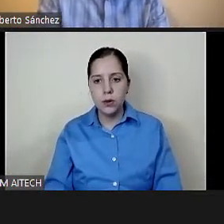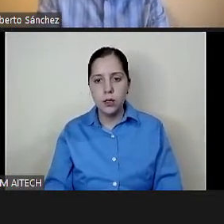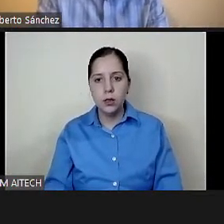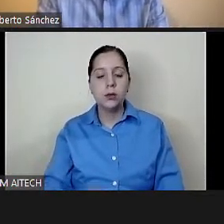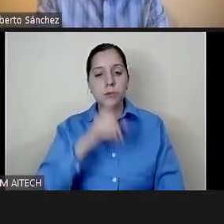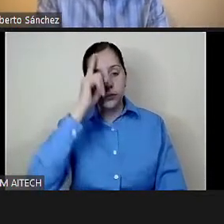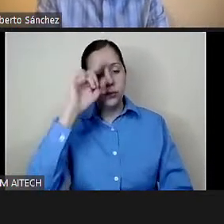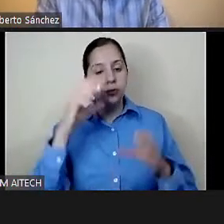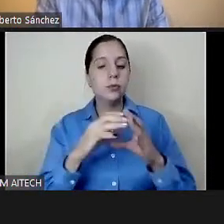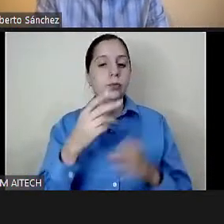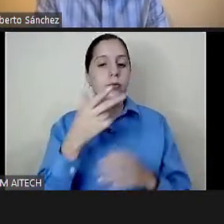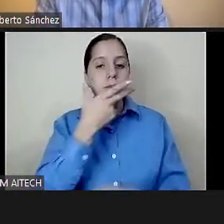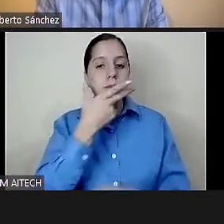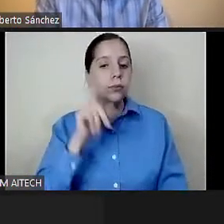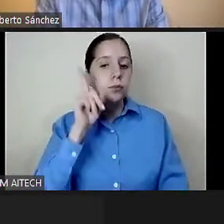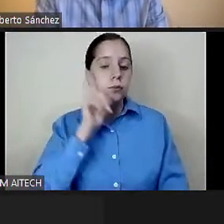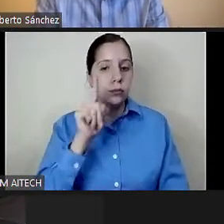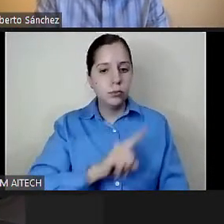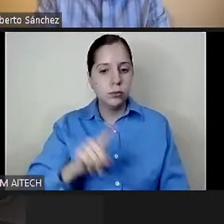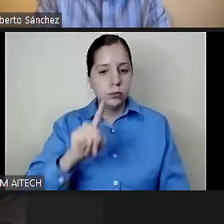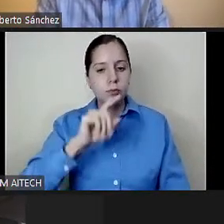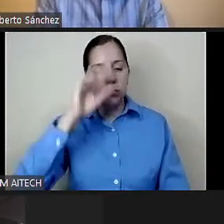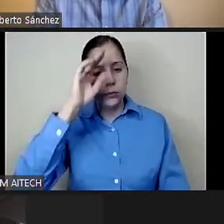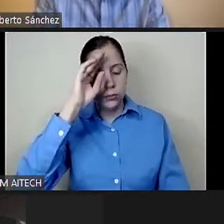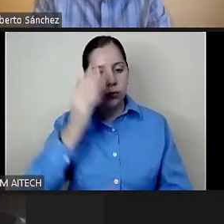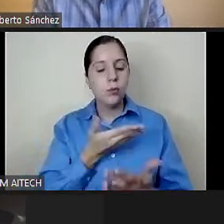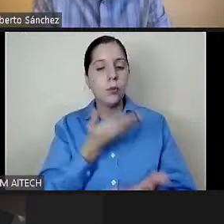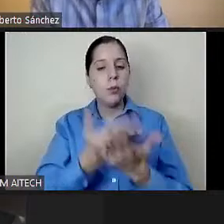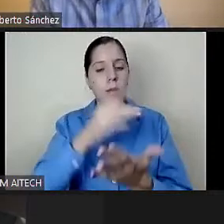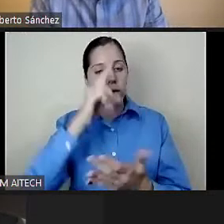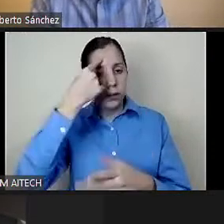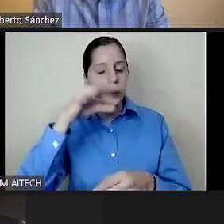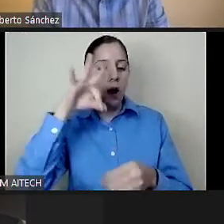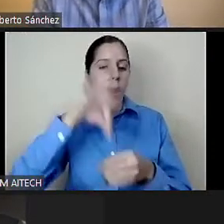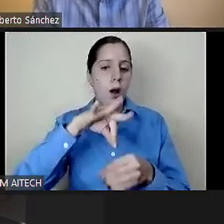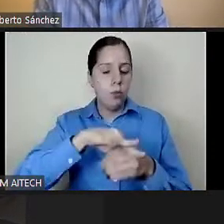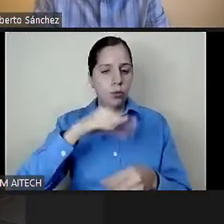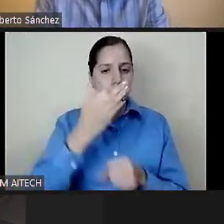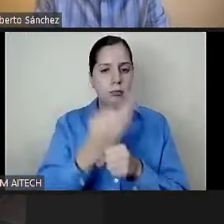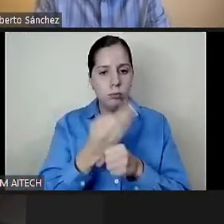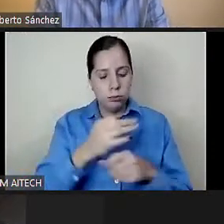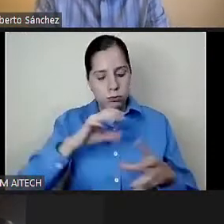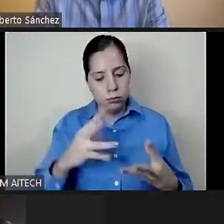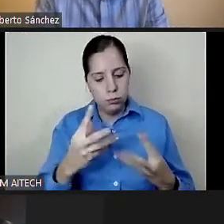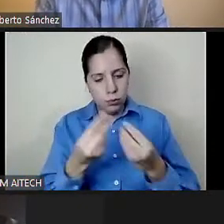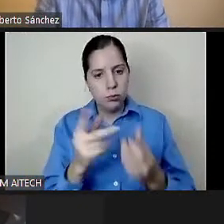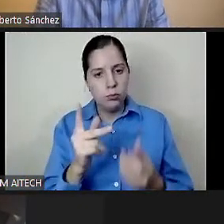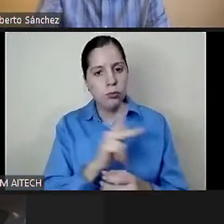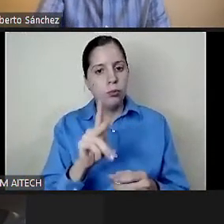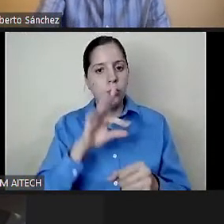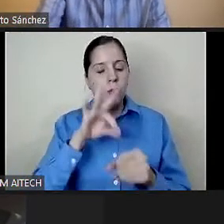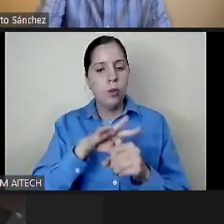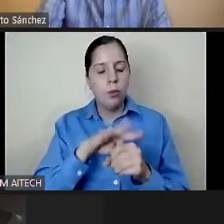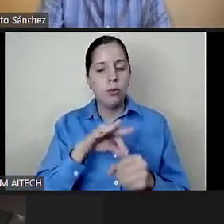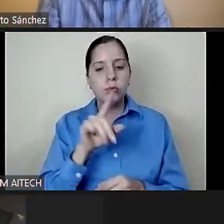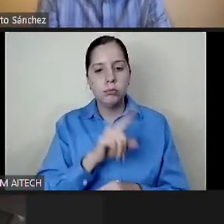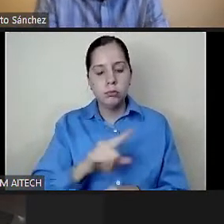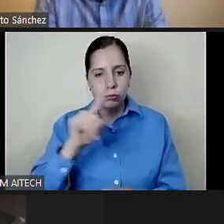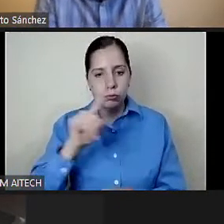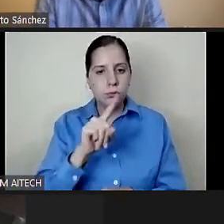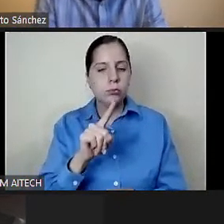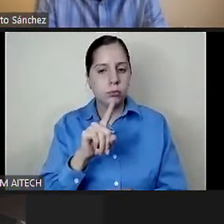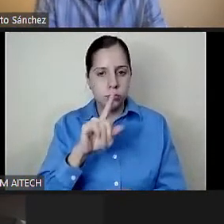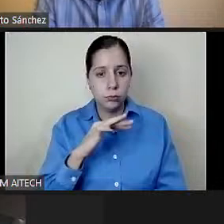y consejeros electorales, está a su consideración la propuesta para que la votación dentro de la presente sesión sea tomada de forma nominal. Los que estén a favor de la misma, a favor